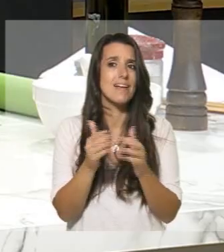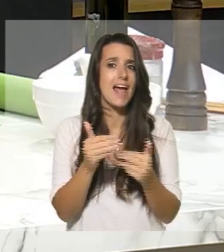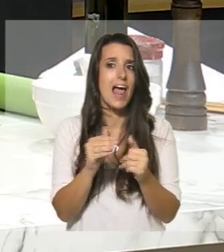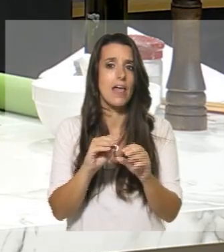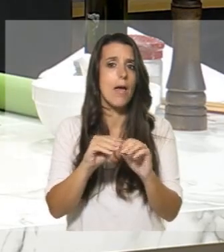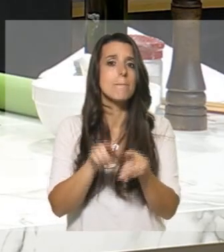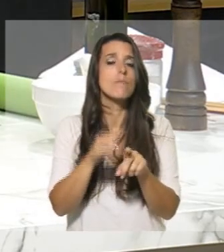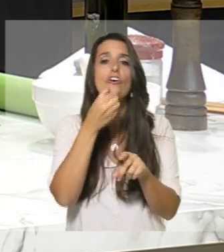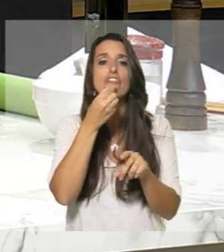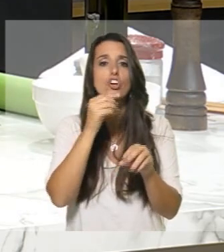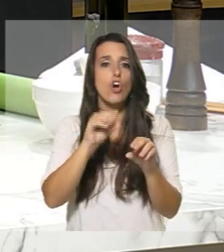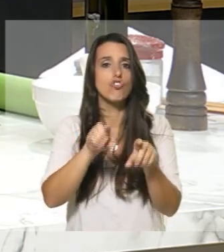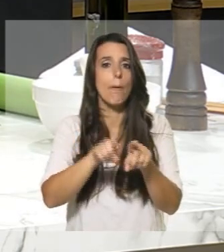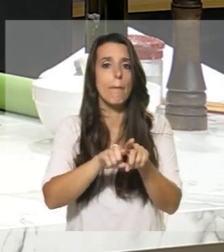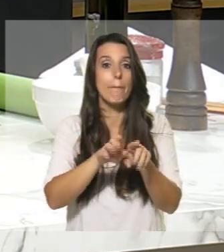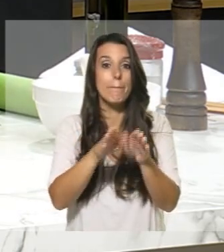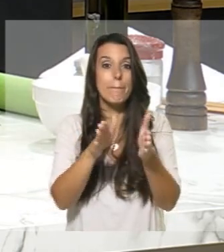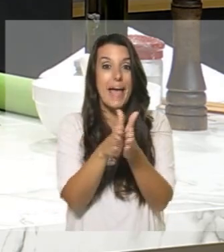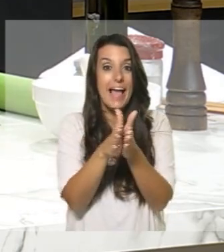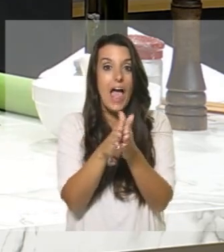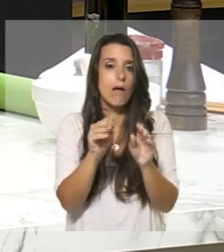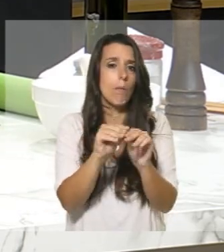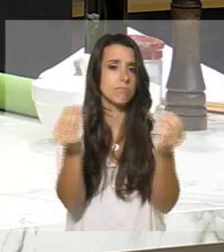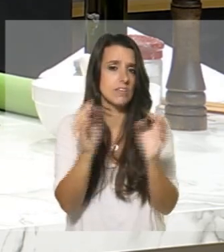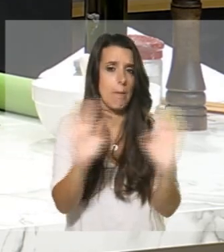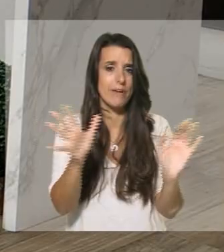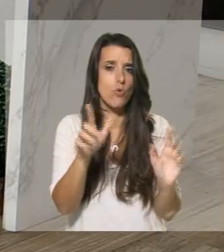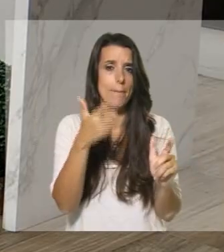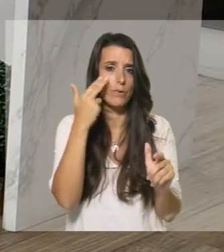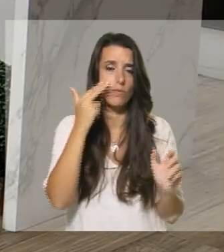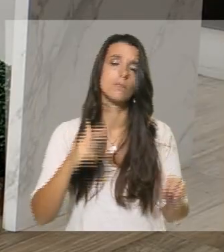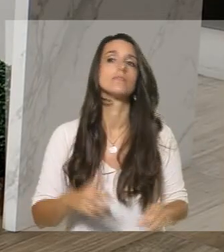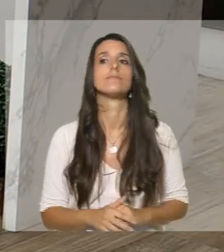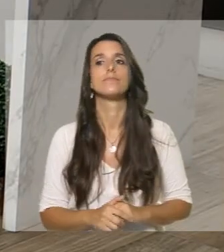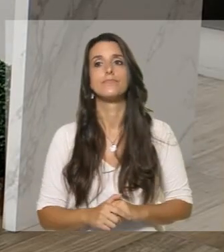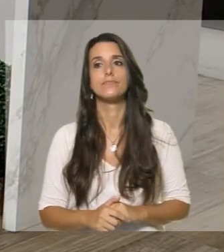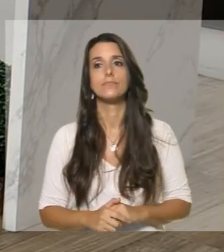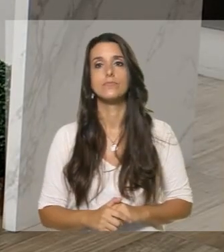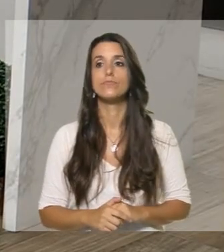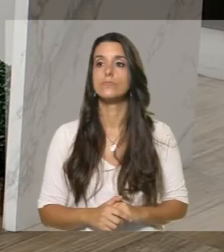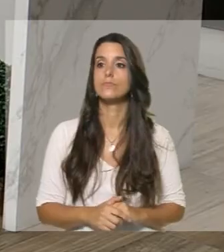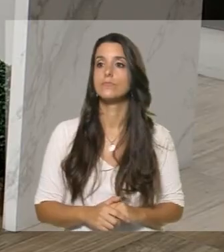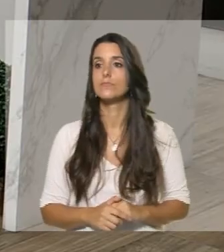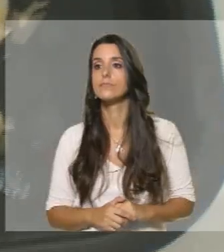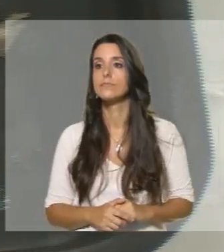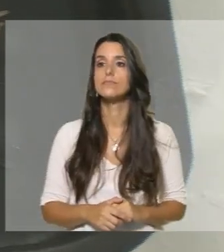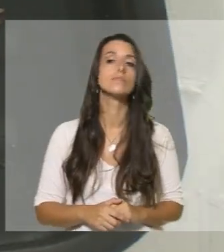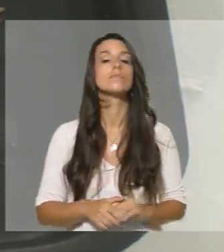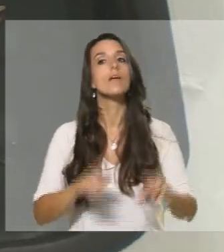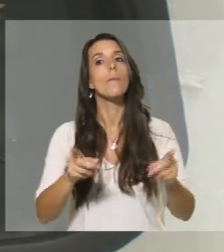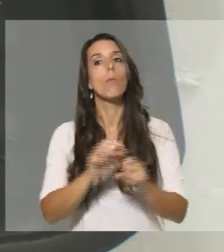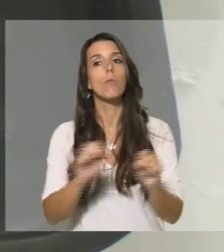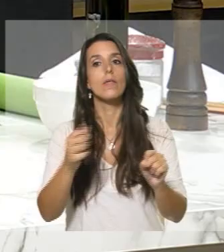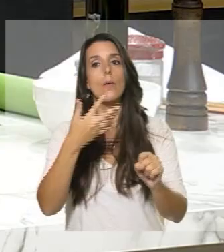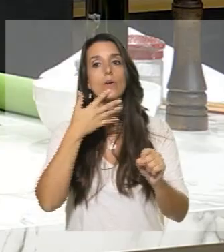fueran los bizcochos. ¿Vieron claro. los bizcochos que los hacemos medio juntitos? Ahí. Y también lo pueden hacer